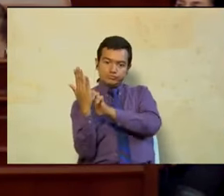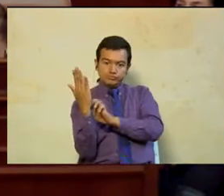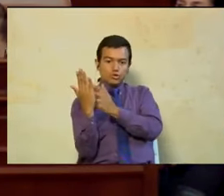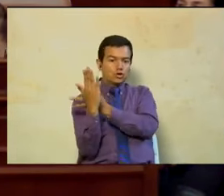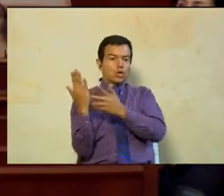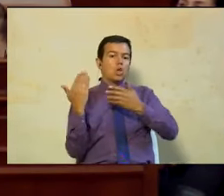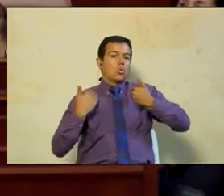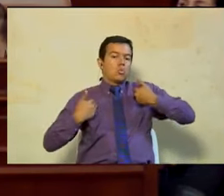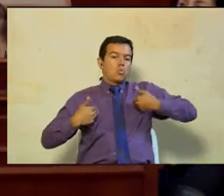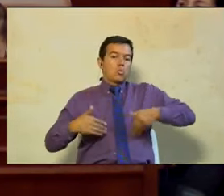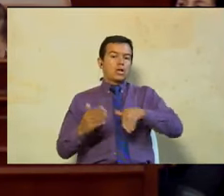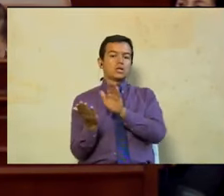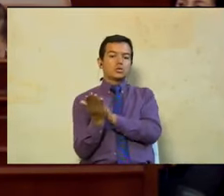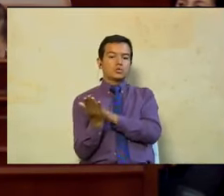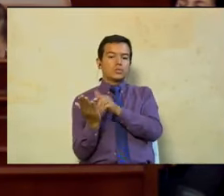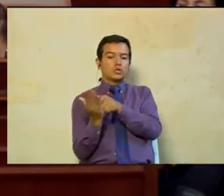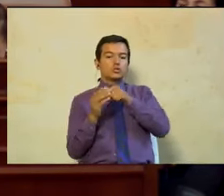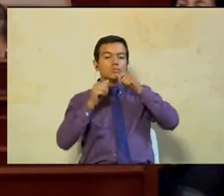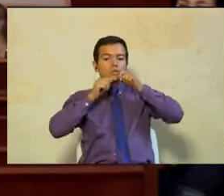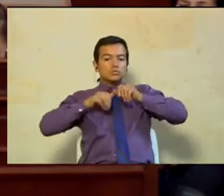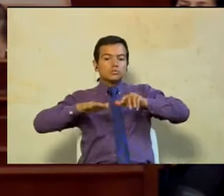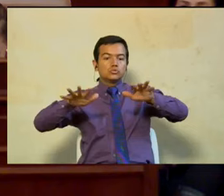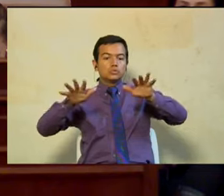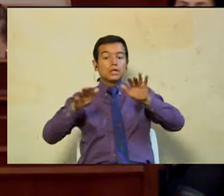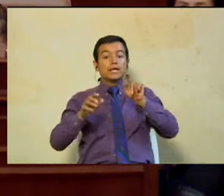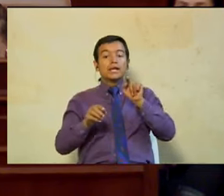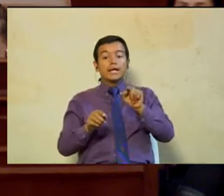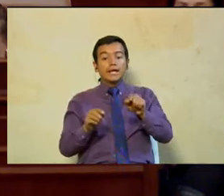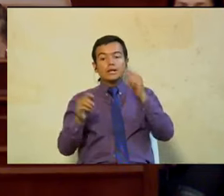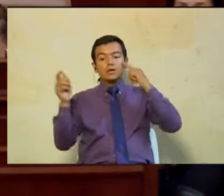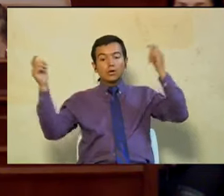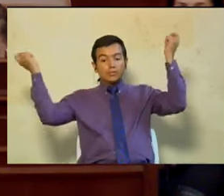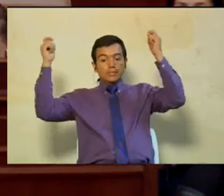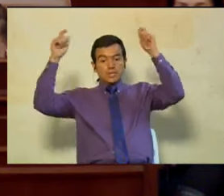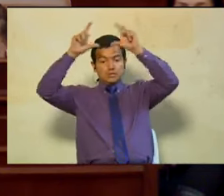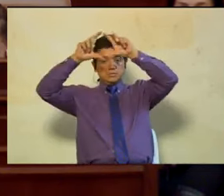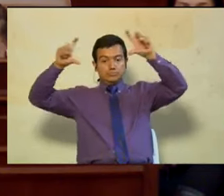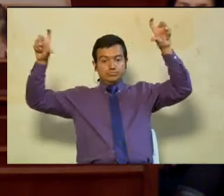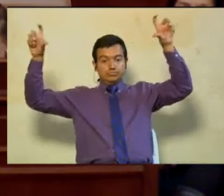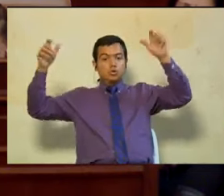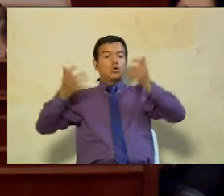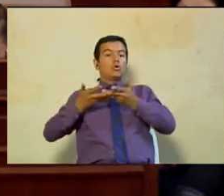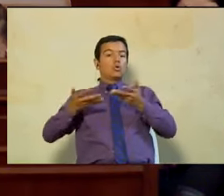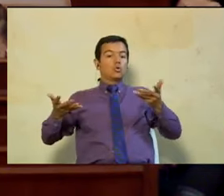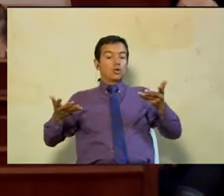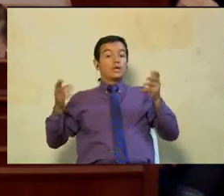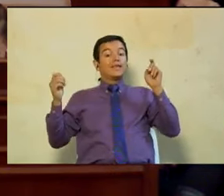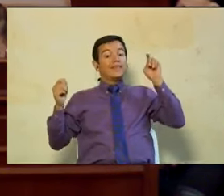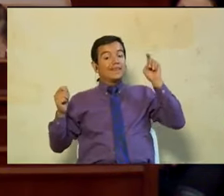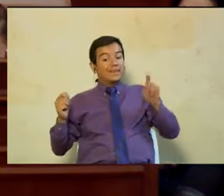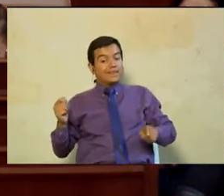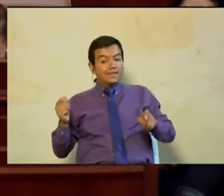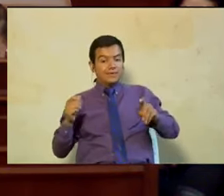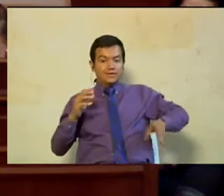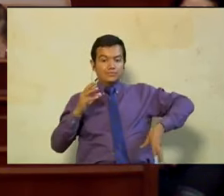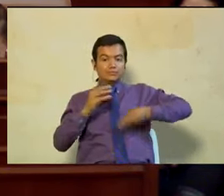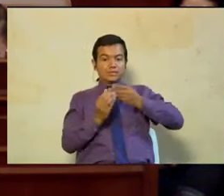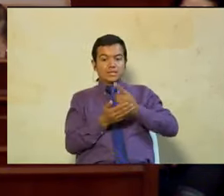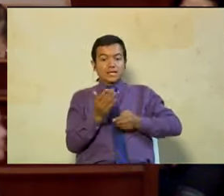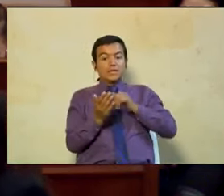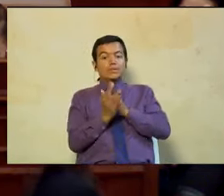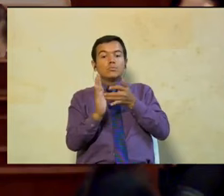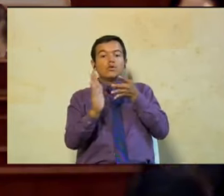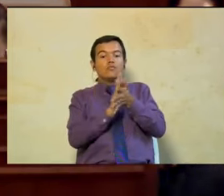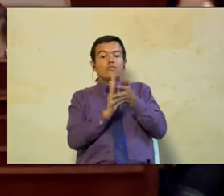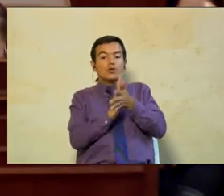cualquier documento de difusión masiva vallas publicitarias o medios similares deberá incluir la información